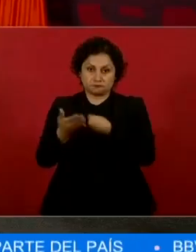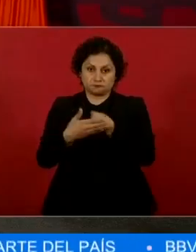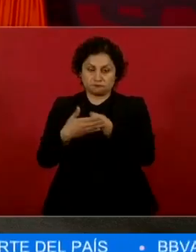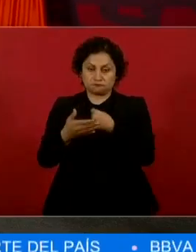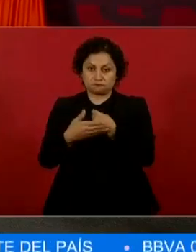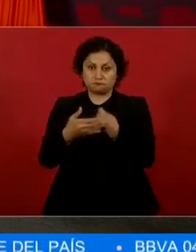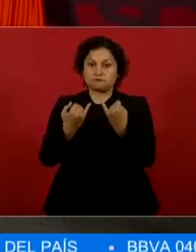diciembre